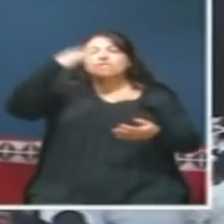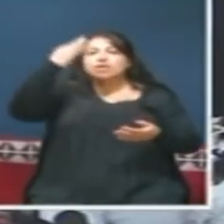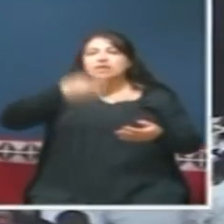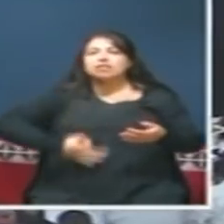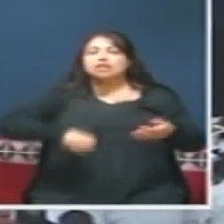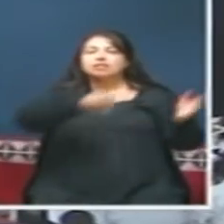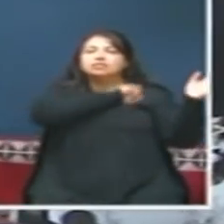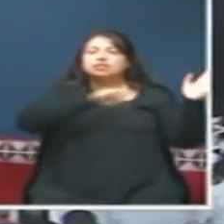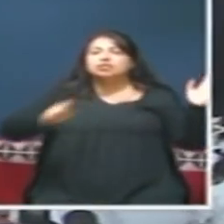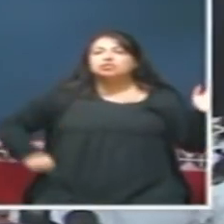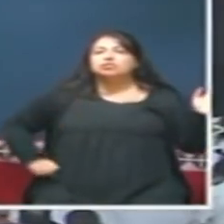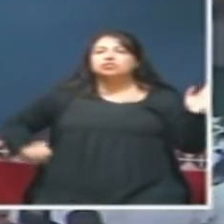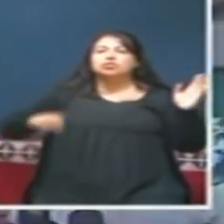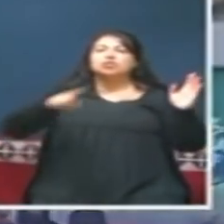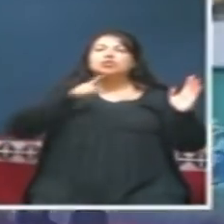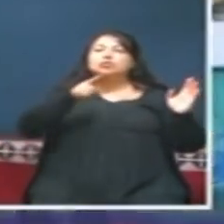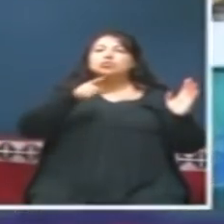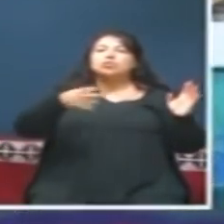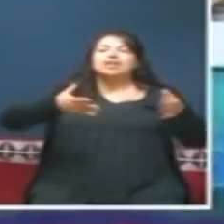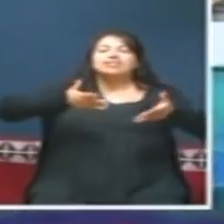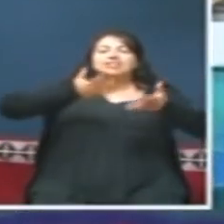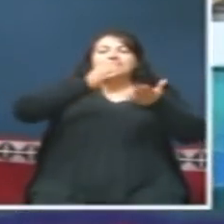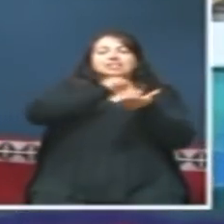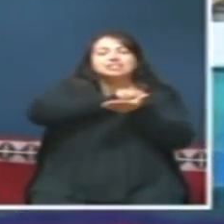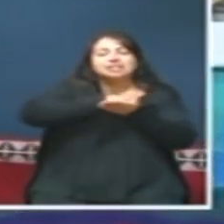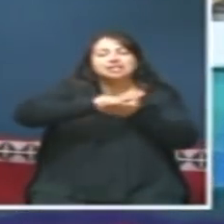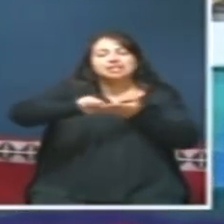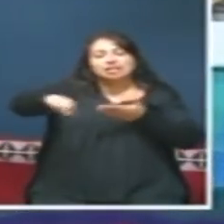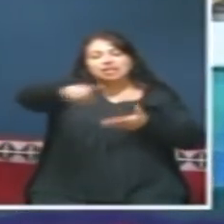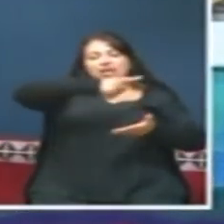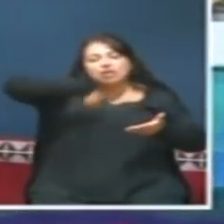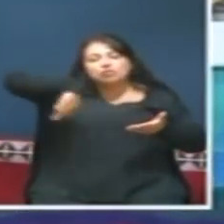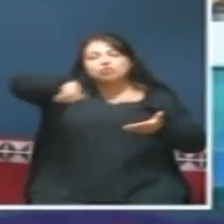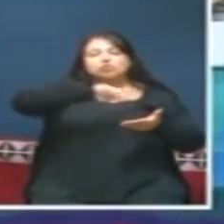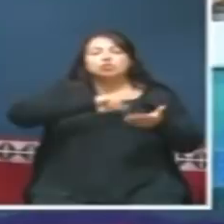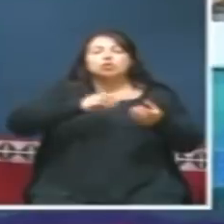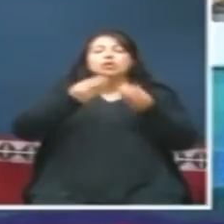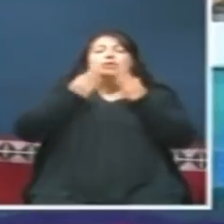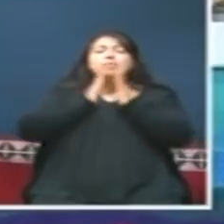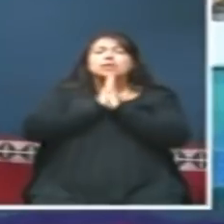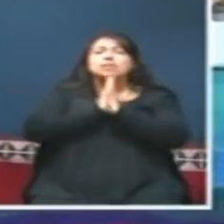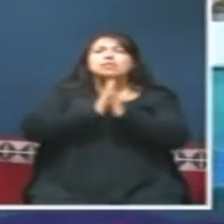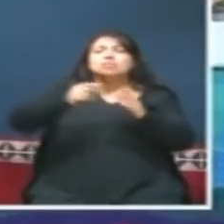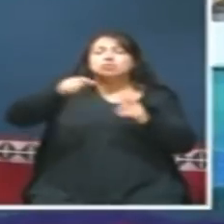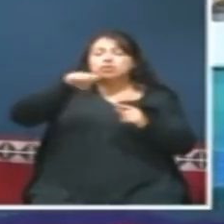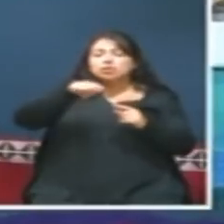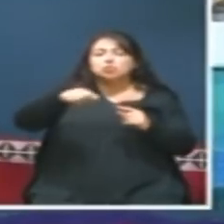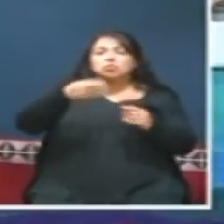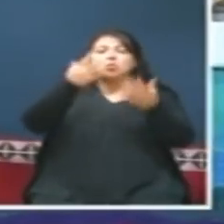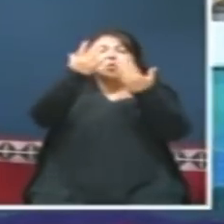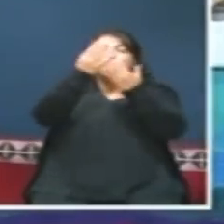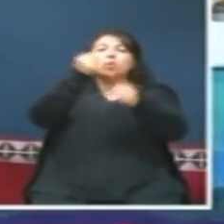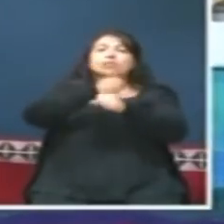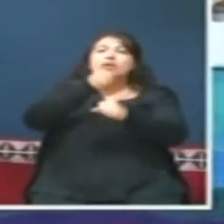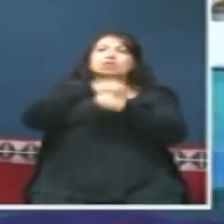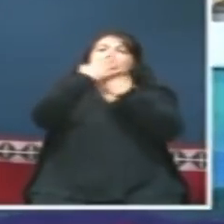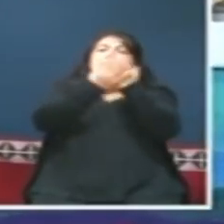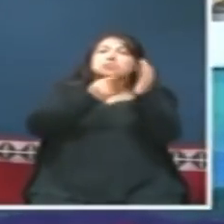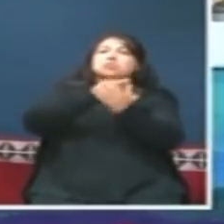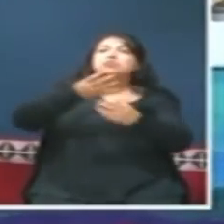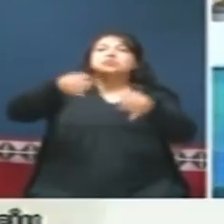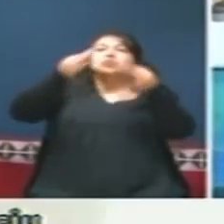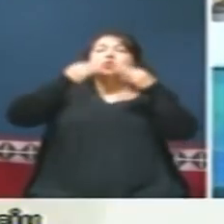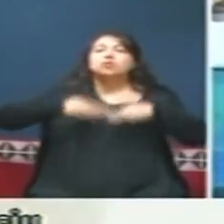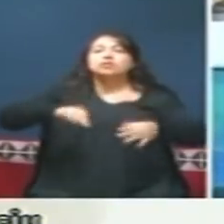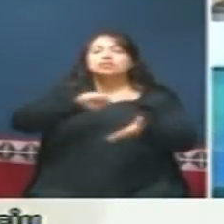Señor, fuente de toda santidad. Por eso te pedimos que santifiques estos dones con la efusión de tu Espíritu, de manera que